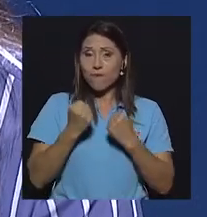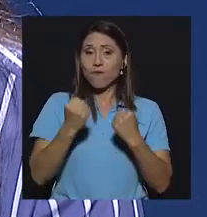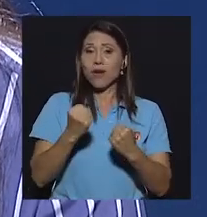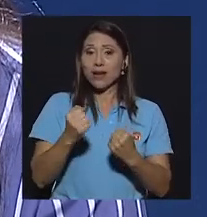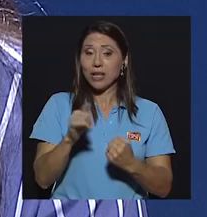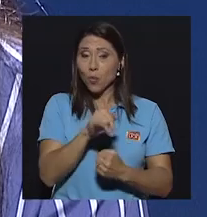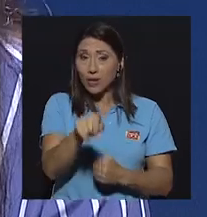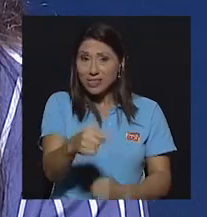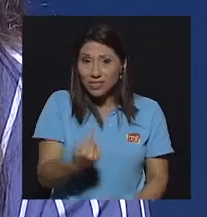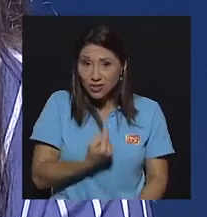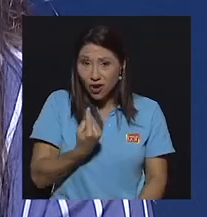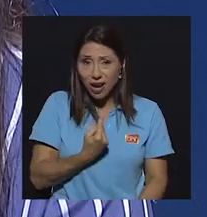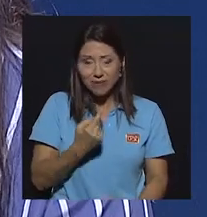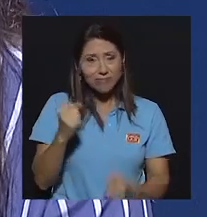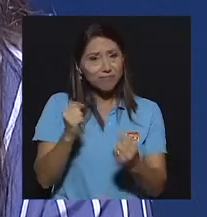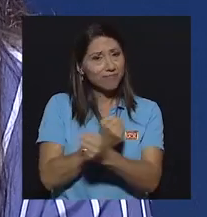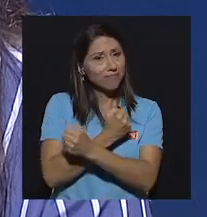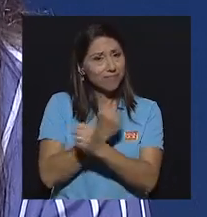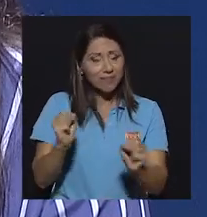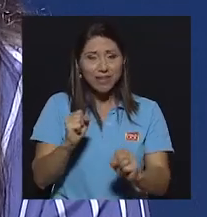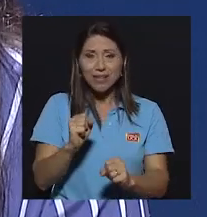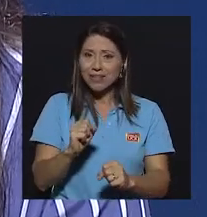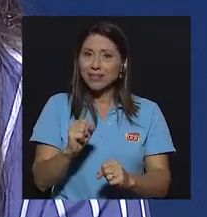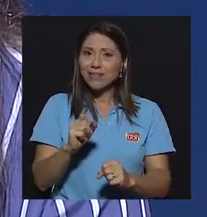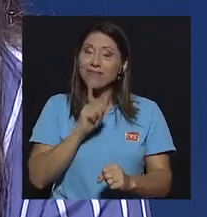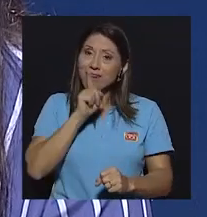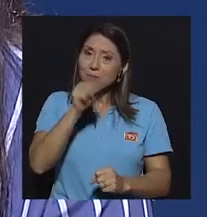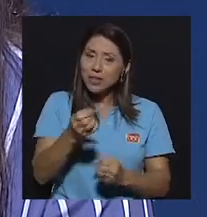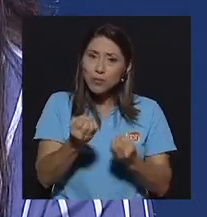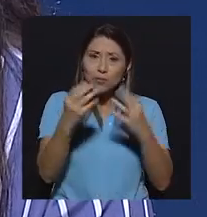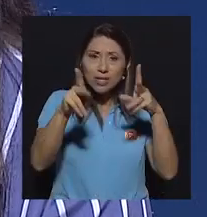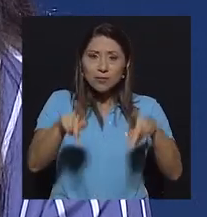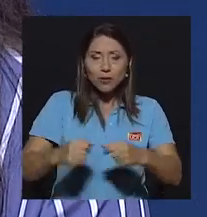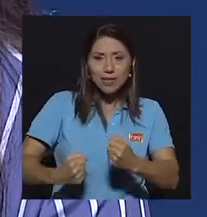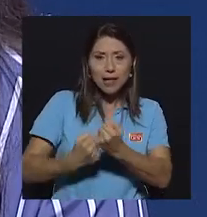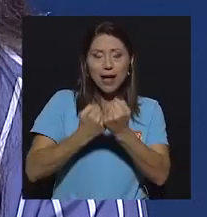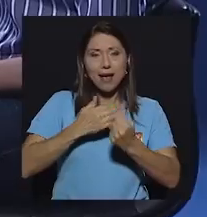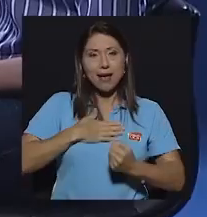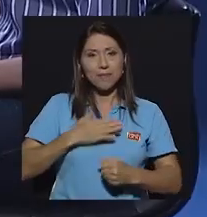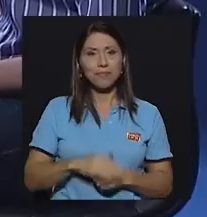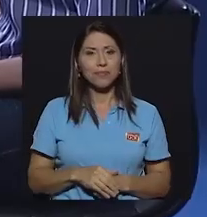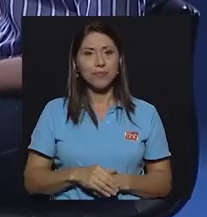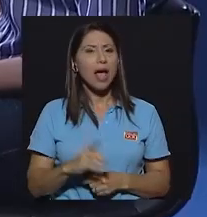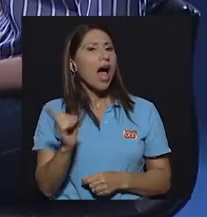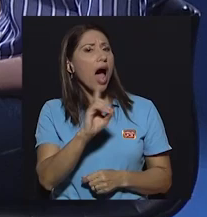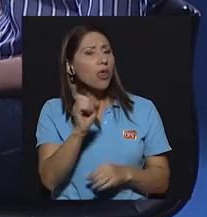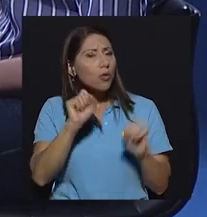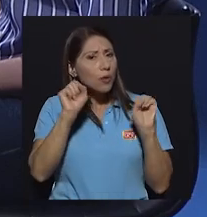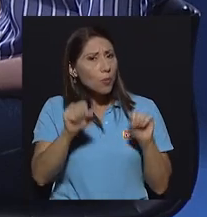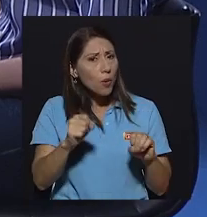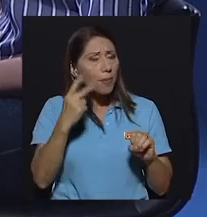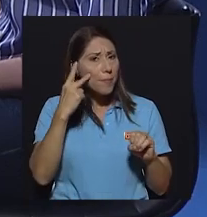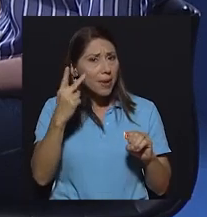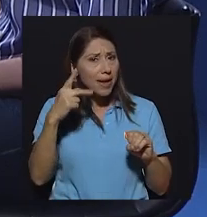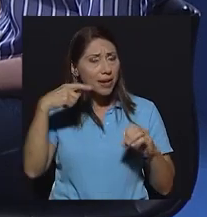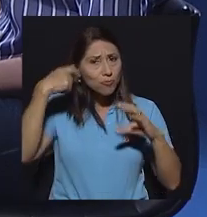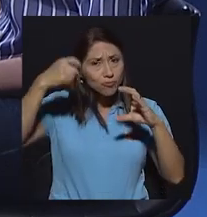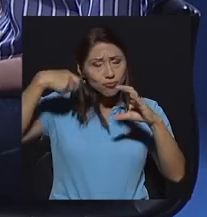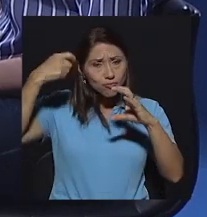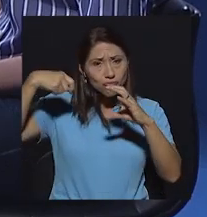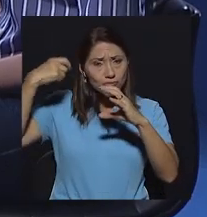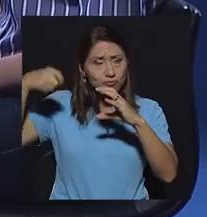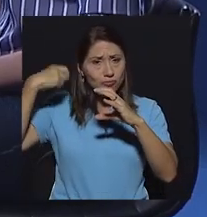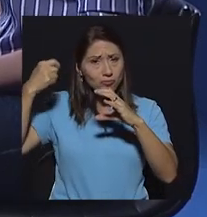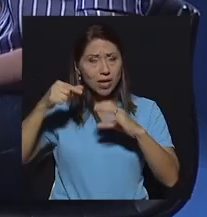fuerte como este sola. O sea, realmente sí tuve mucho apoyo de muchas personas. ¿A dónde van a poder ver las personas,